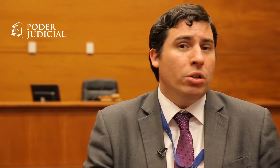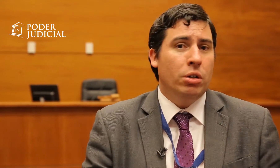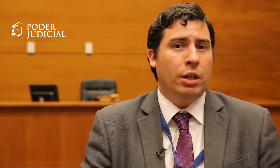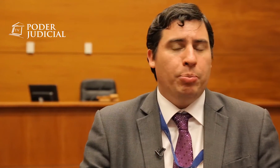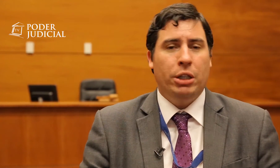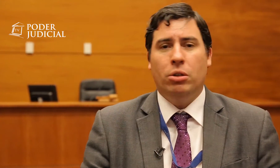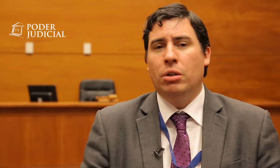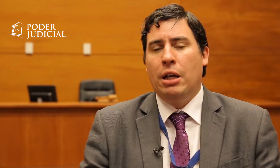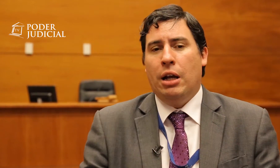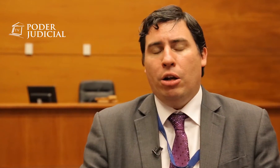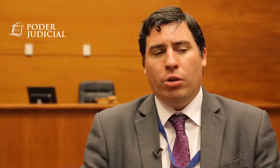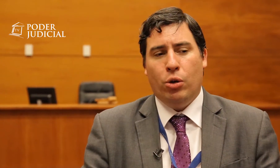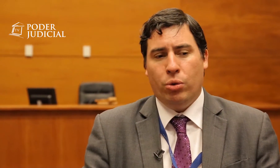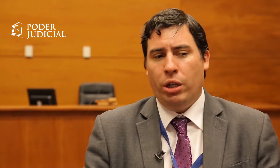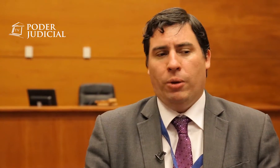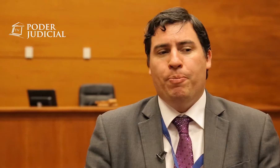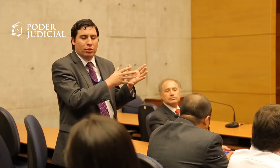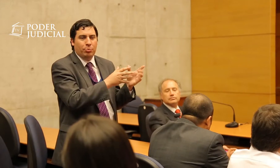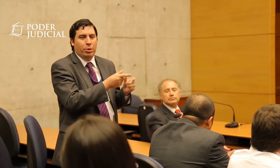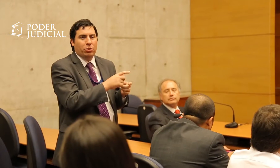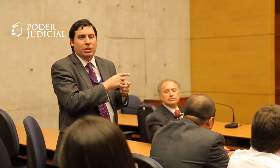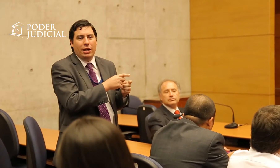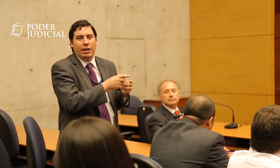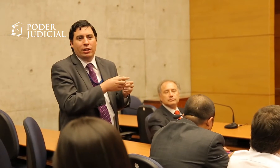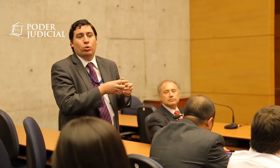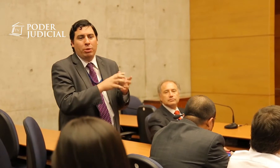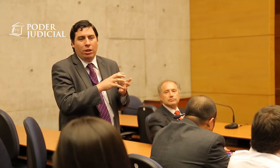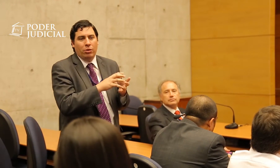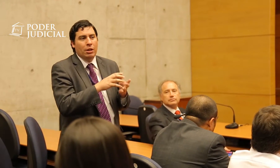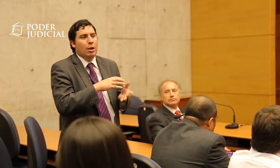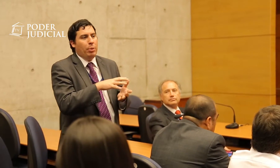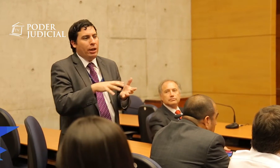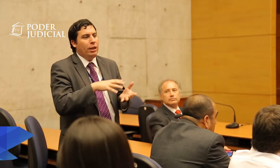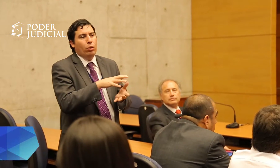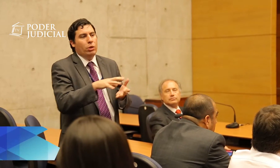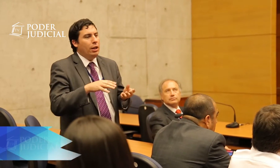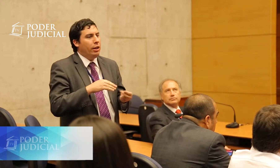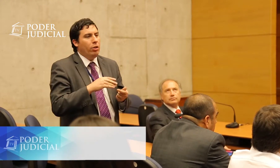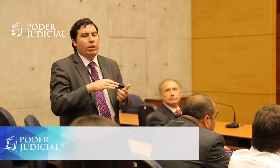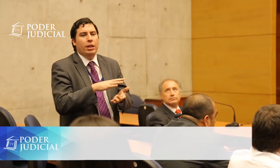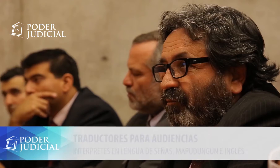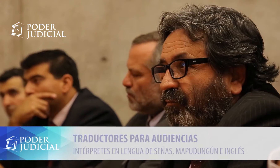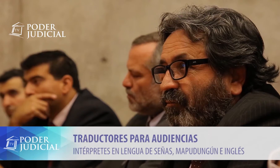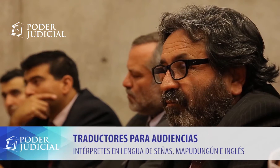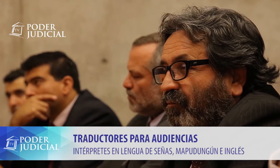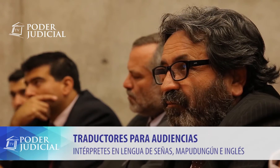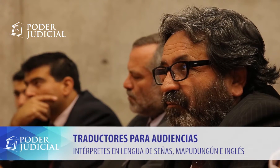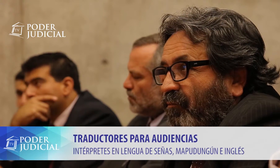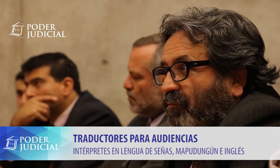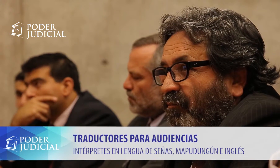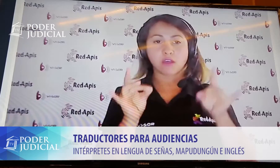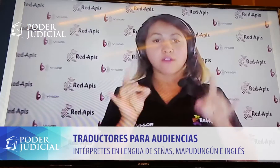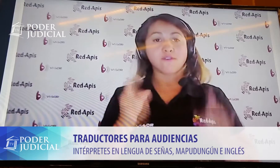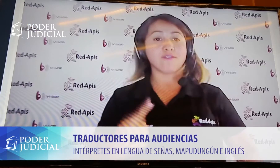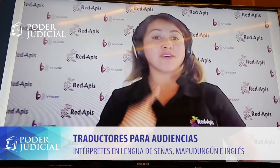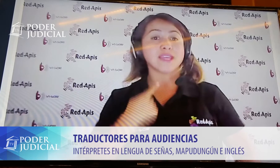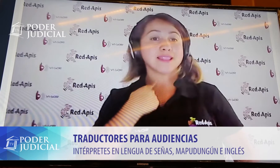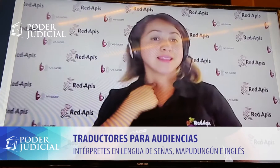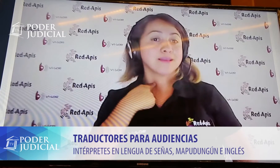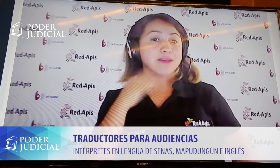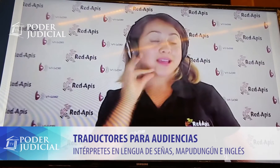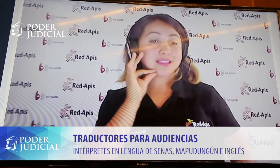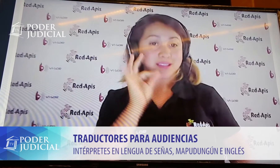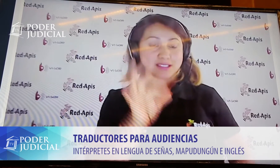cuál es su visión respecto a lo que ha ocurrido. El Departamento de Desarrollo Institucional del Poder Judicial trabaja junto a Red